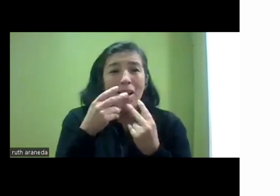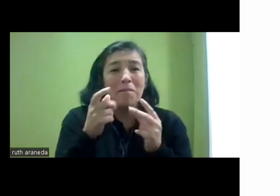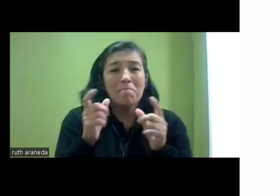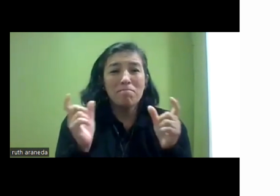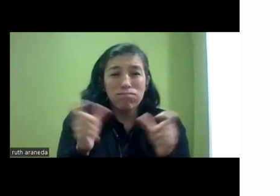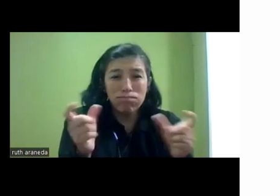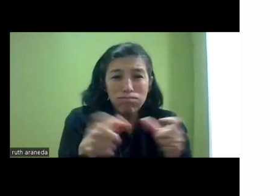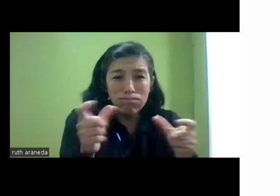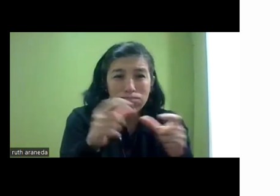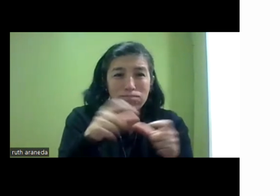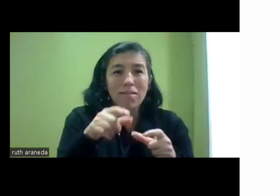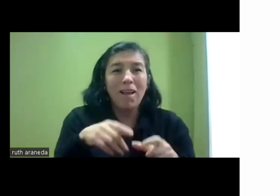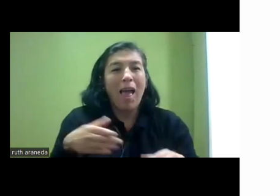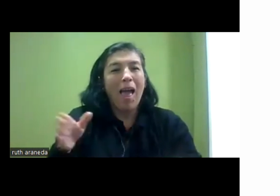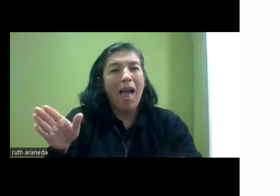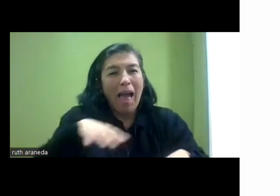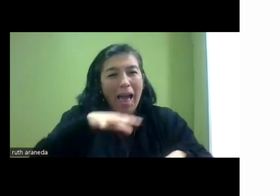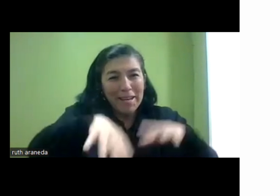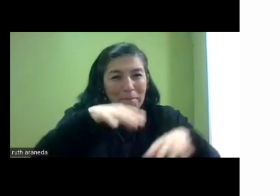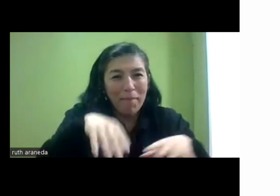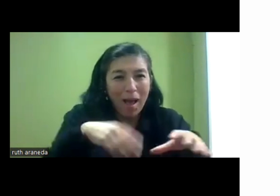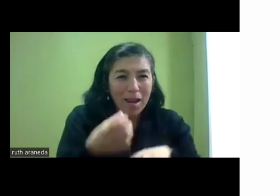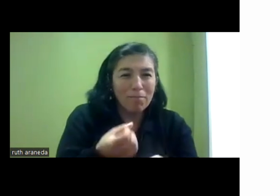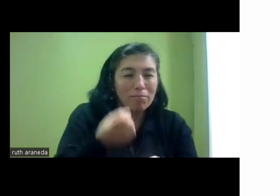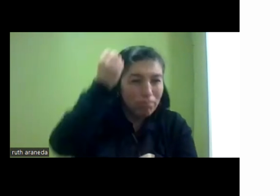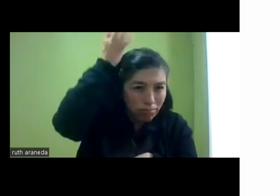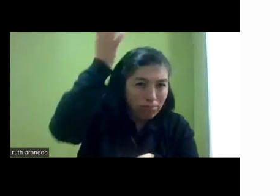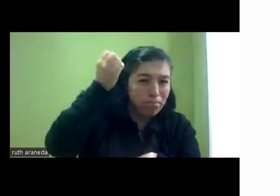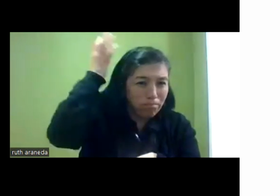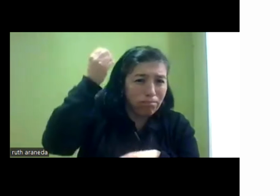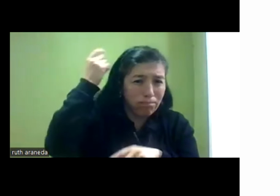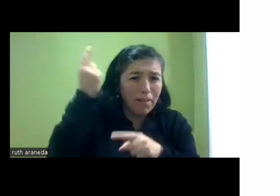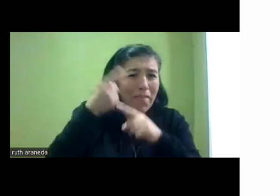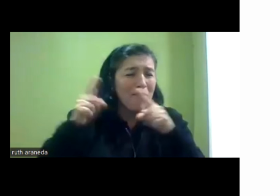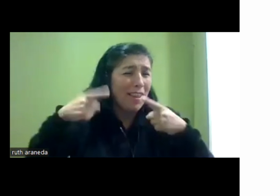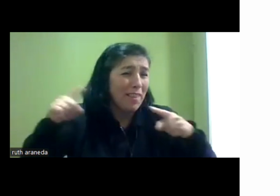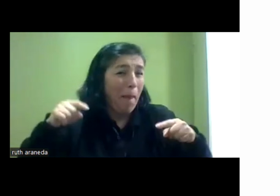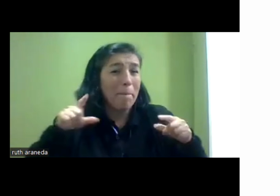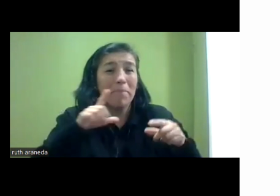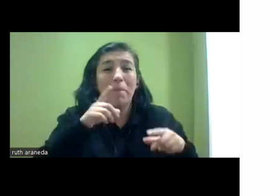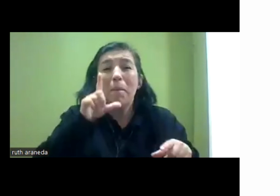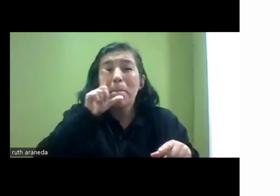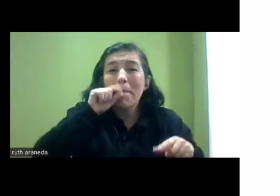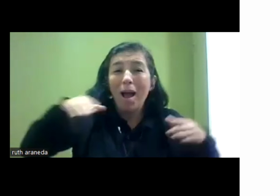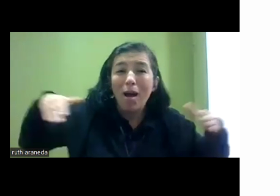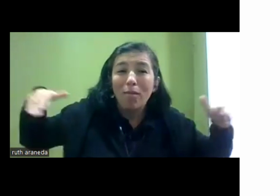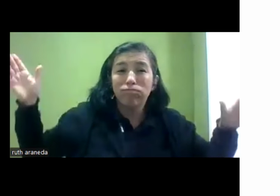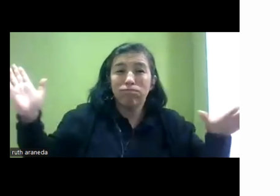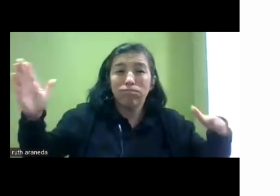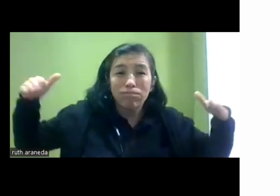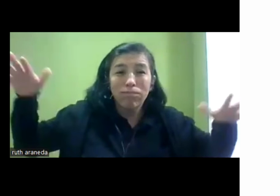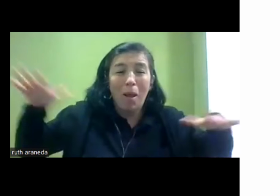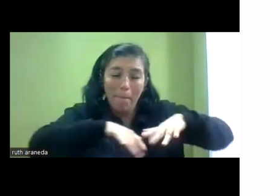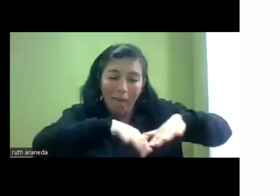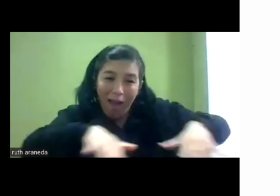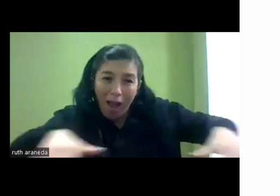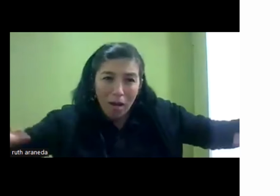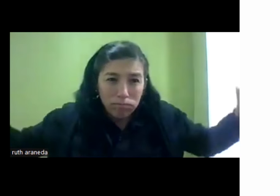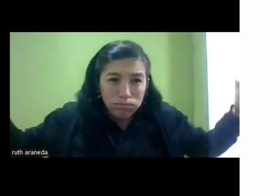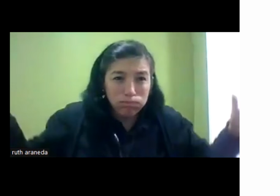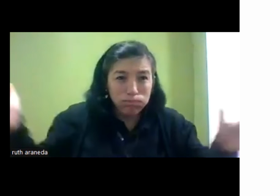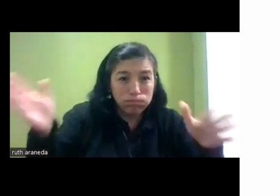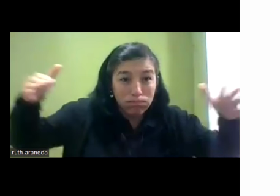mamíferos marinos, cetáceos incluso, y todo tipo de pájaros marinos. Lo que ustedes